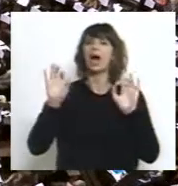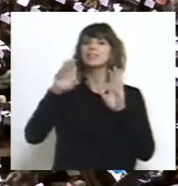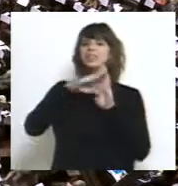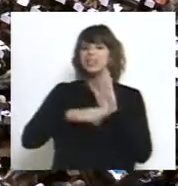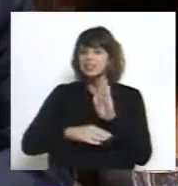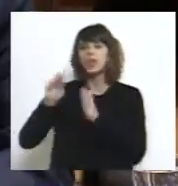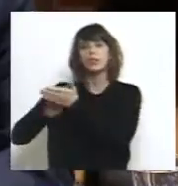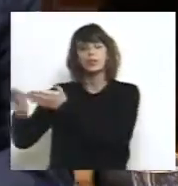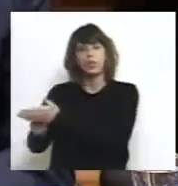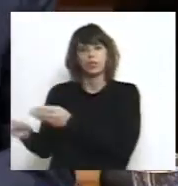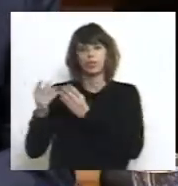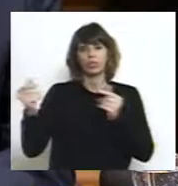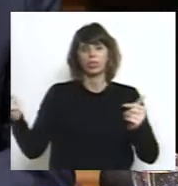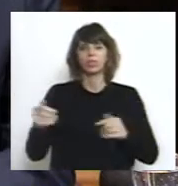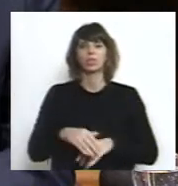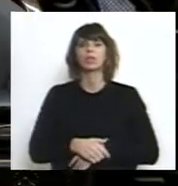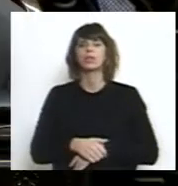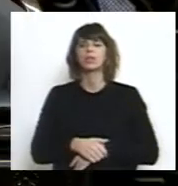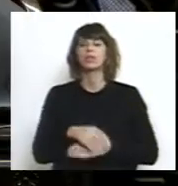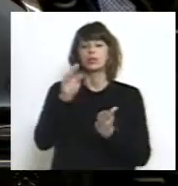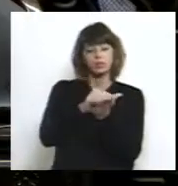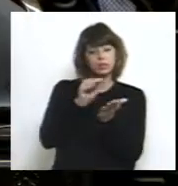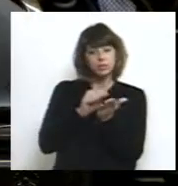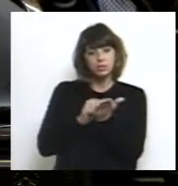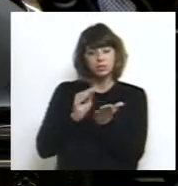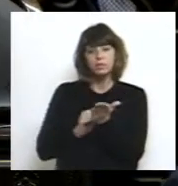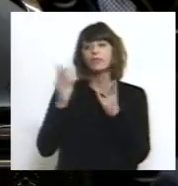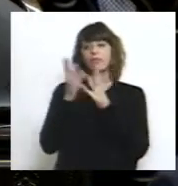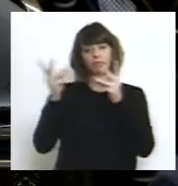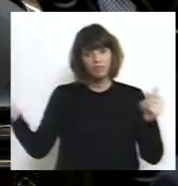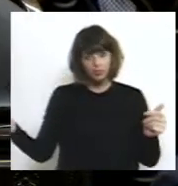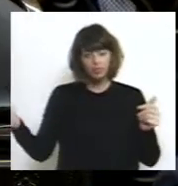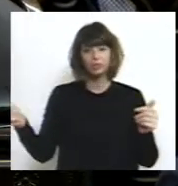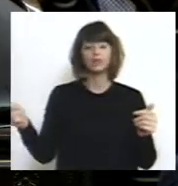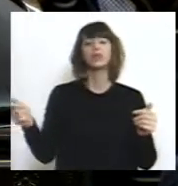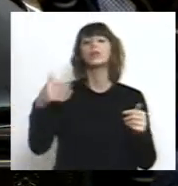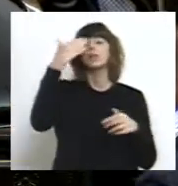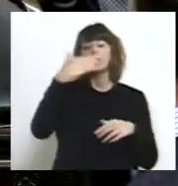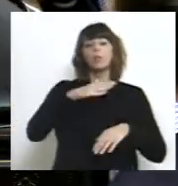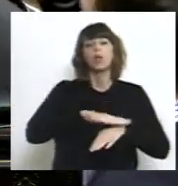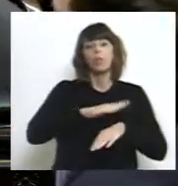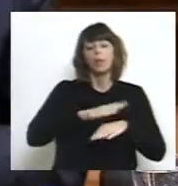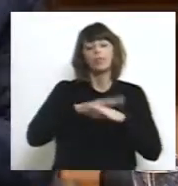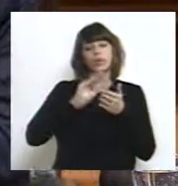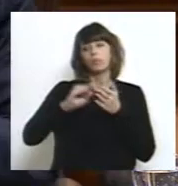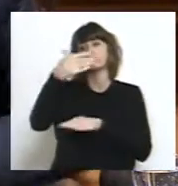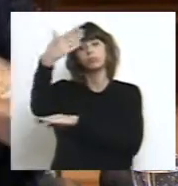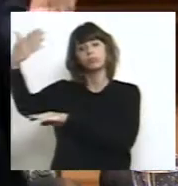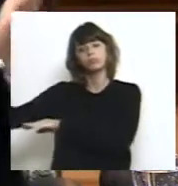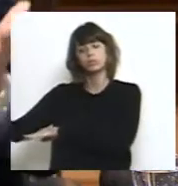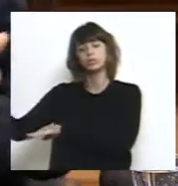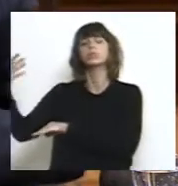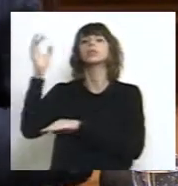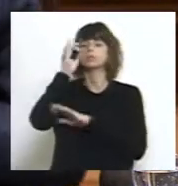Cuando termine la inscripción se hará, cuando termine en el uso de la palabra, perdón, el